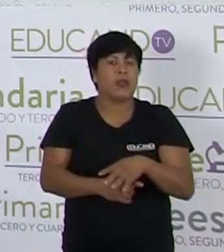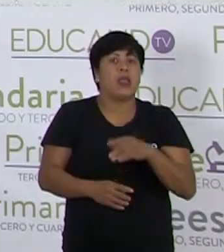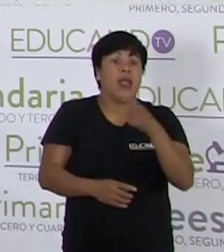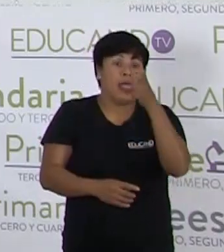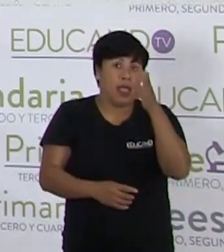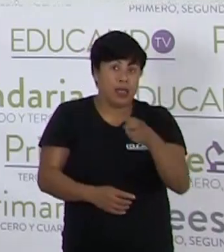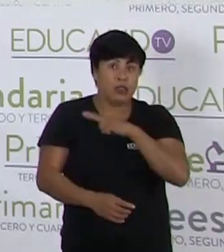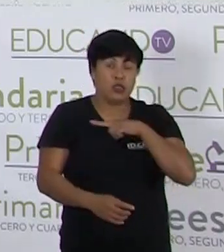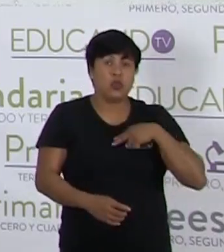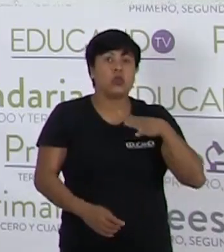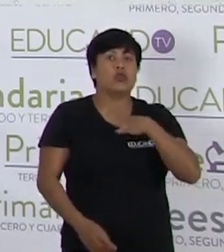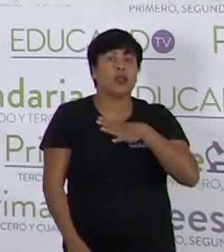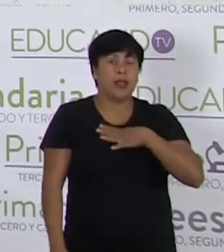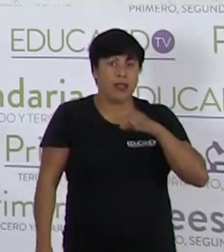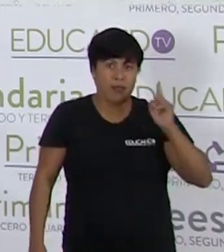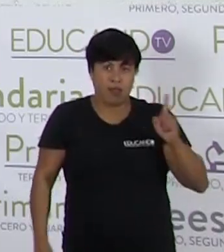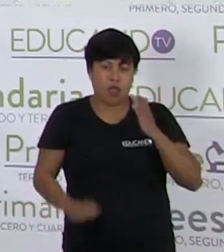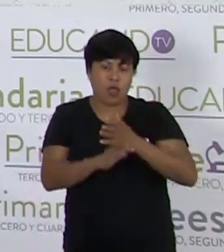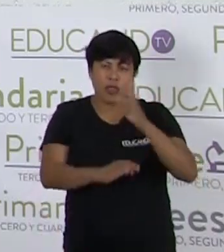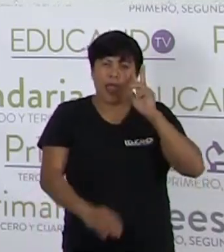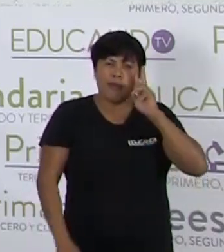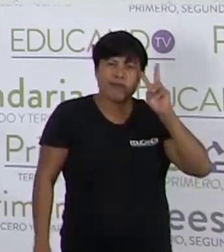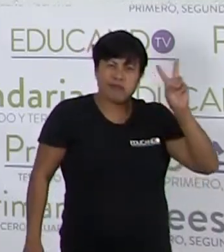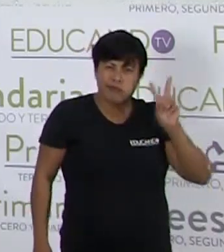tenemos acá, vamos a observar